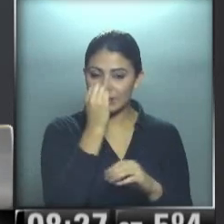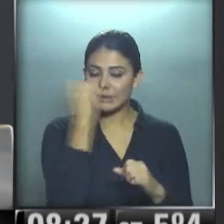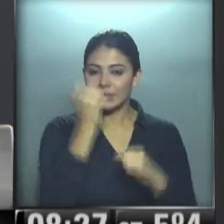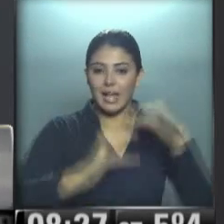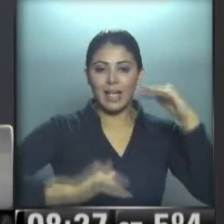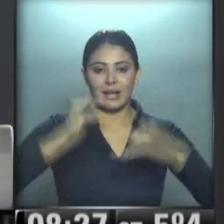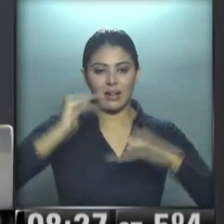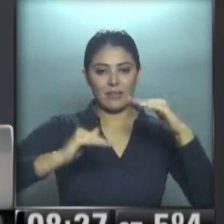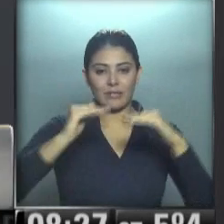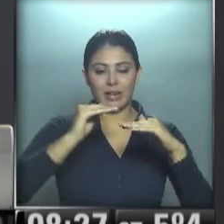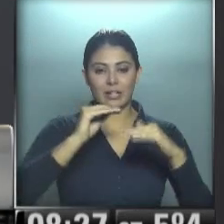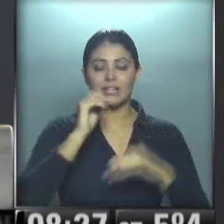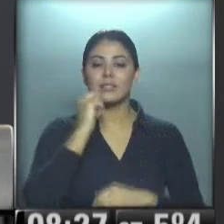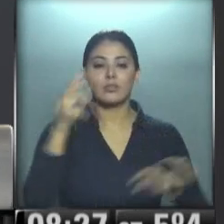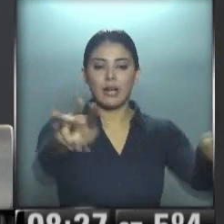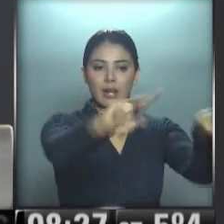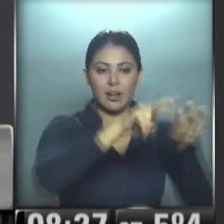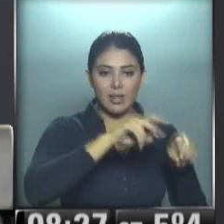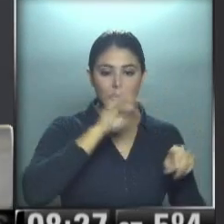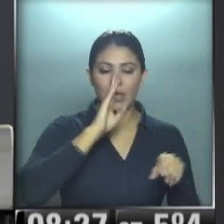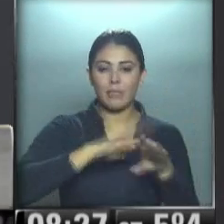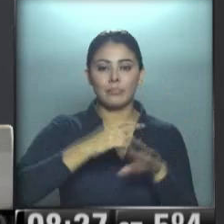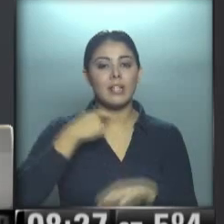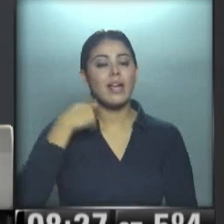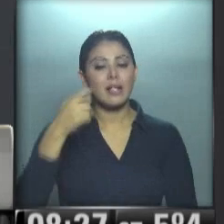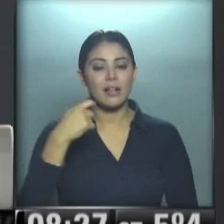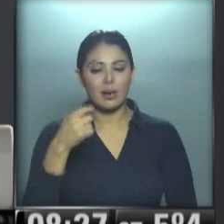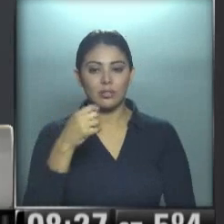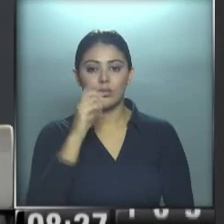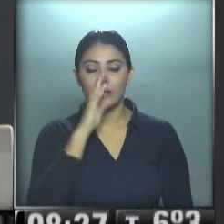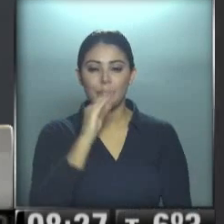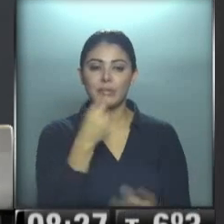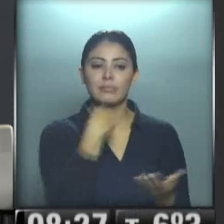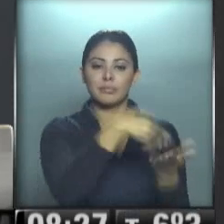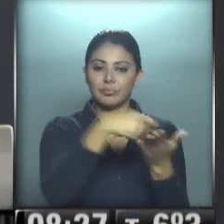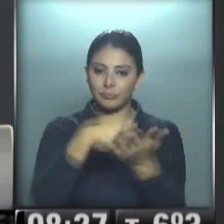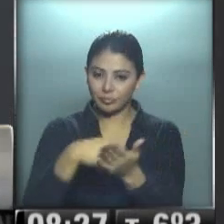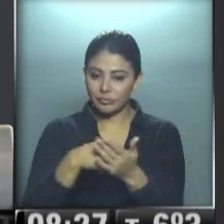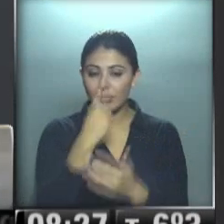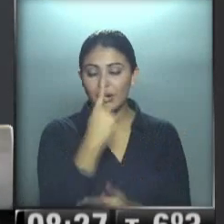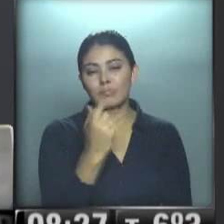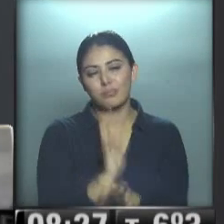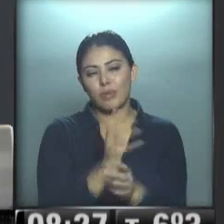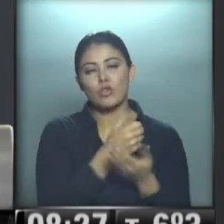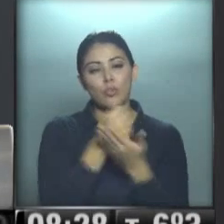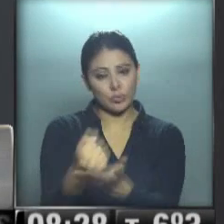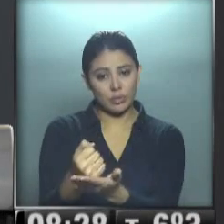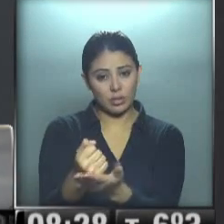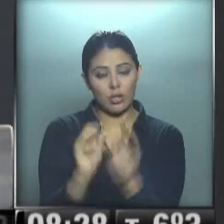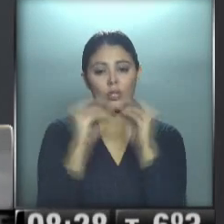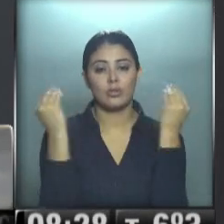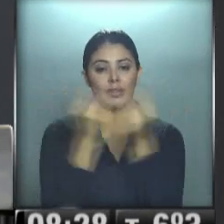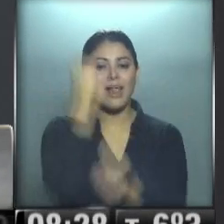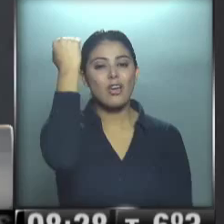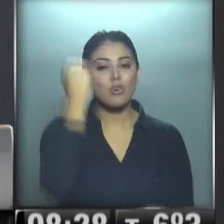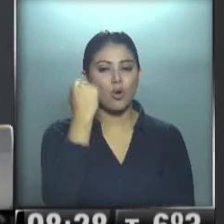la relación ingresos por tarifas versus la compensación tarifaria o sea el subsidio en la ecuación económica